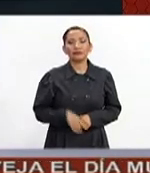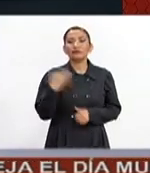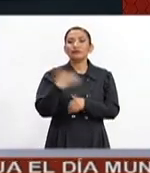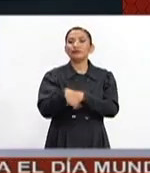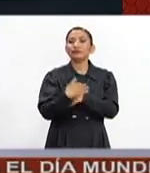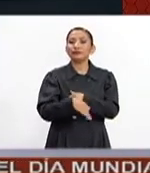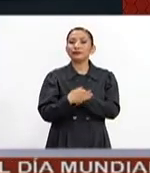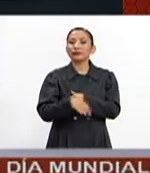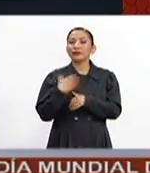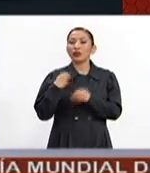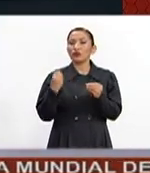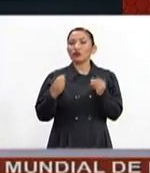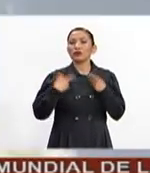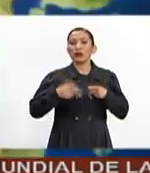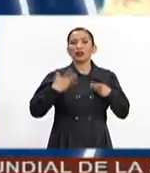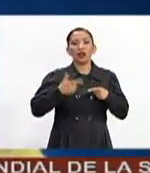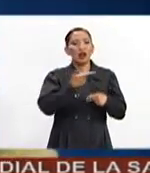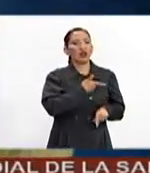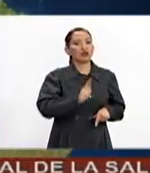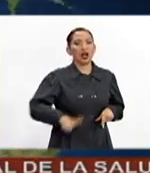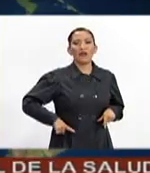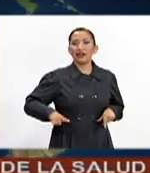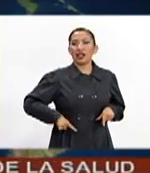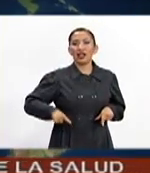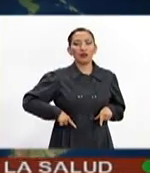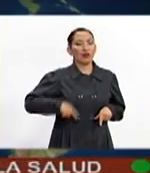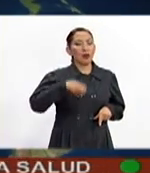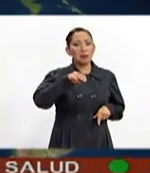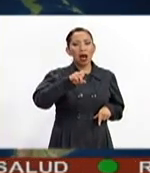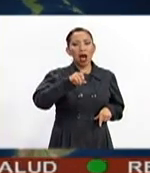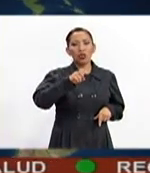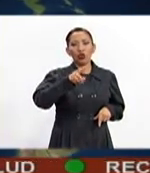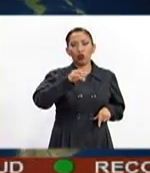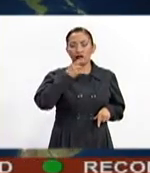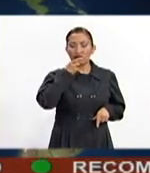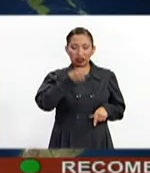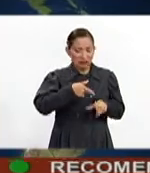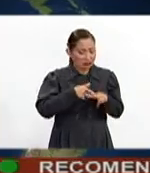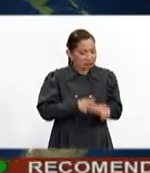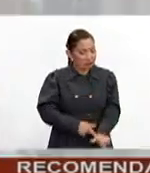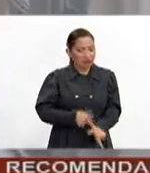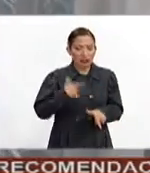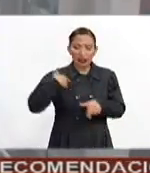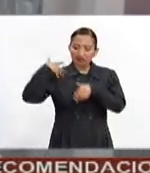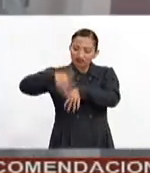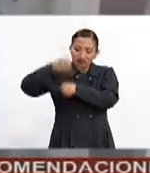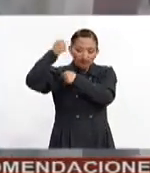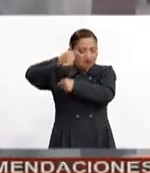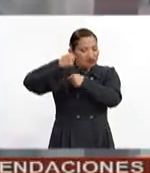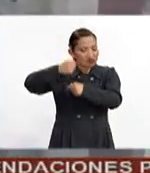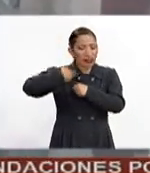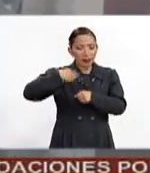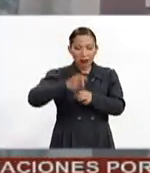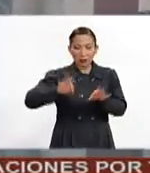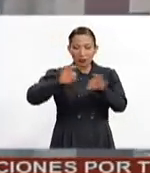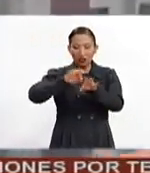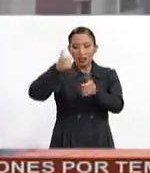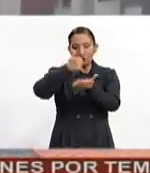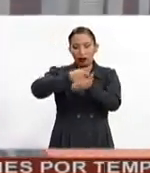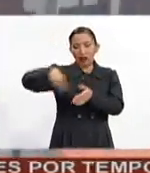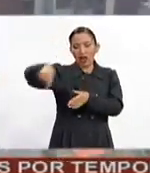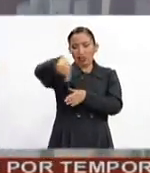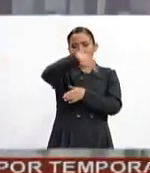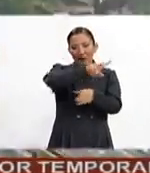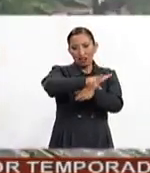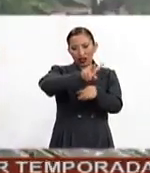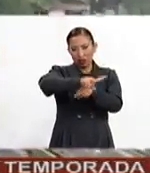Mientras tanto, miles de opositores al gobierno de Nicolás Maduro siguen manifestándose en las calles de las principales ciudades de Venezuela.